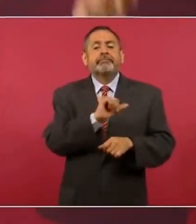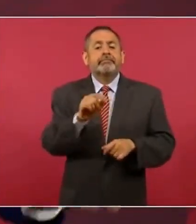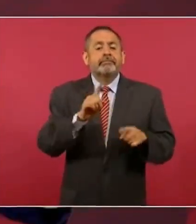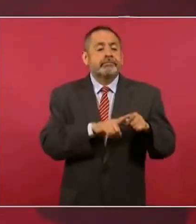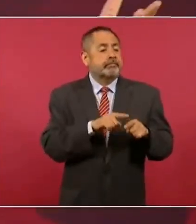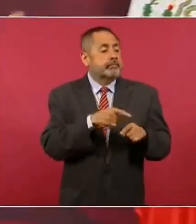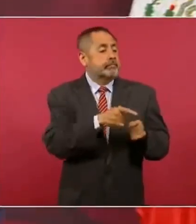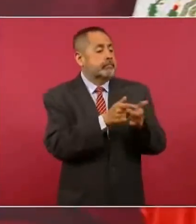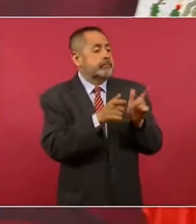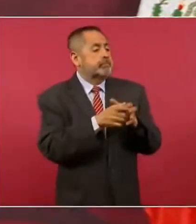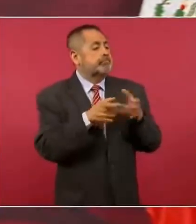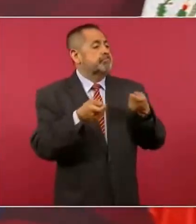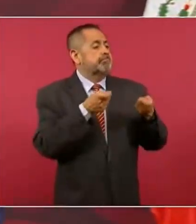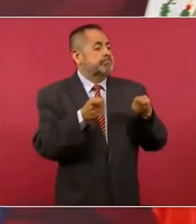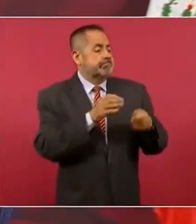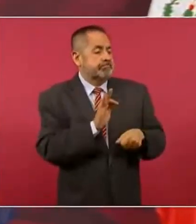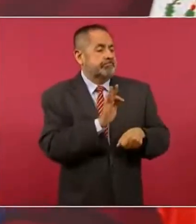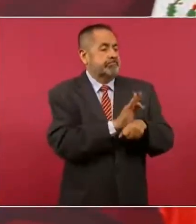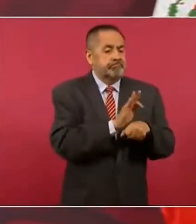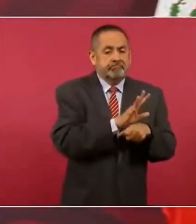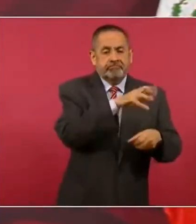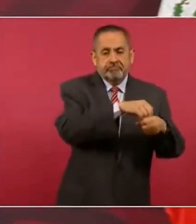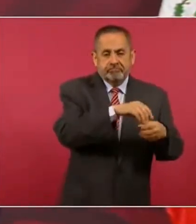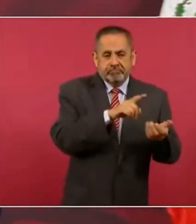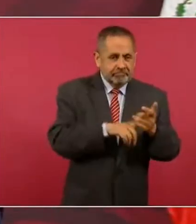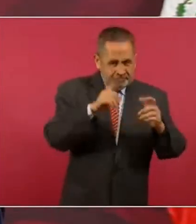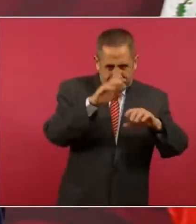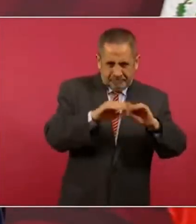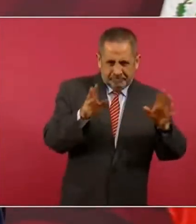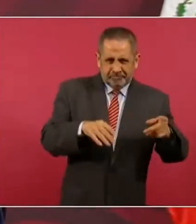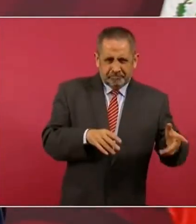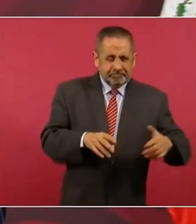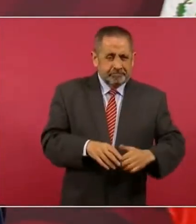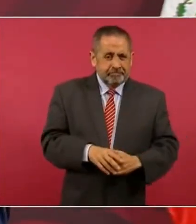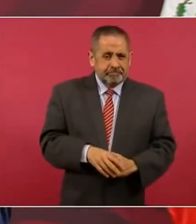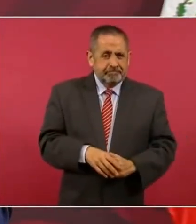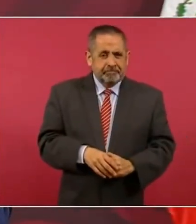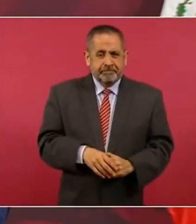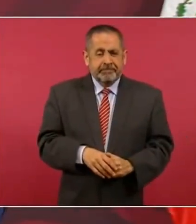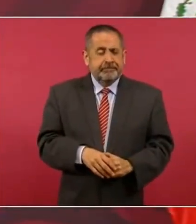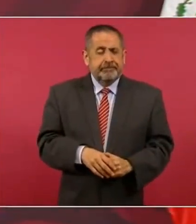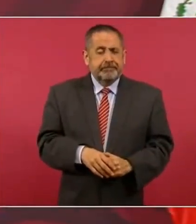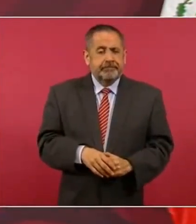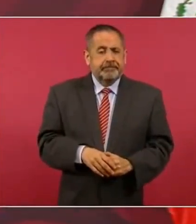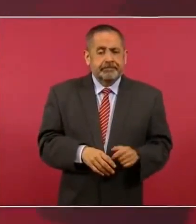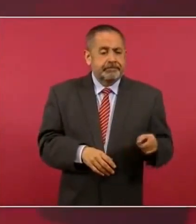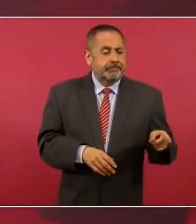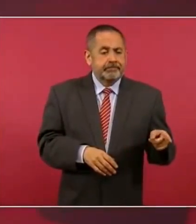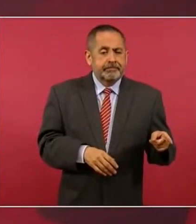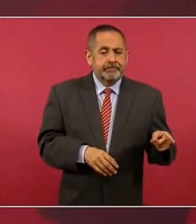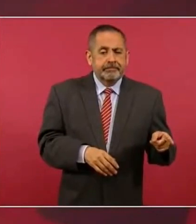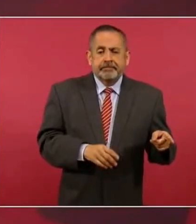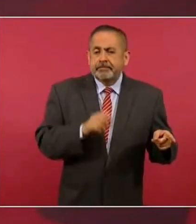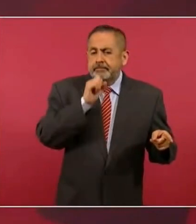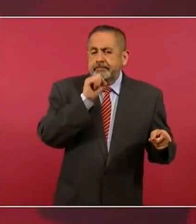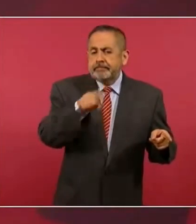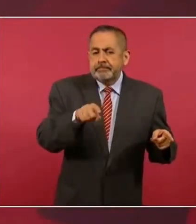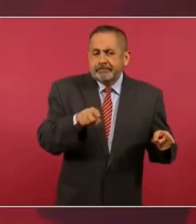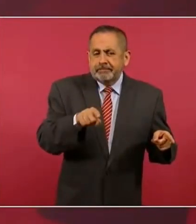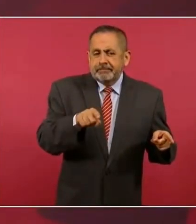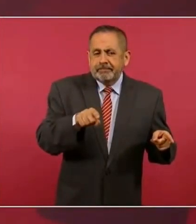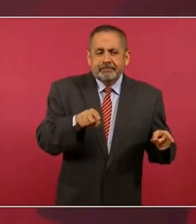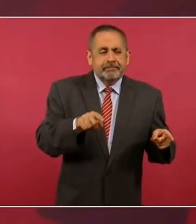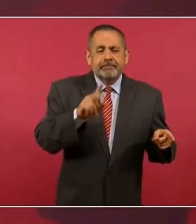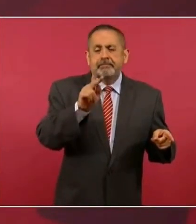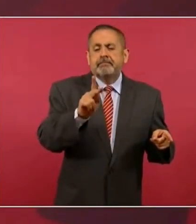una oligarquía, para decirlo con claridad. ¿Sí? Y lo mismo pasa en el Poder